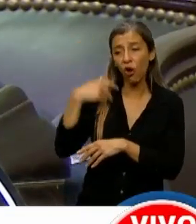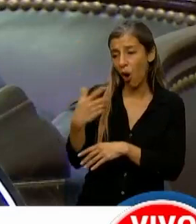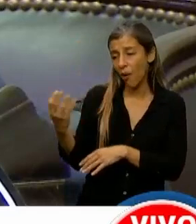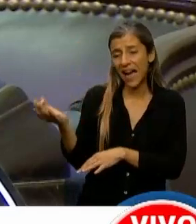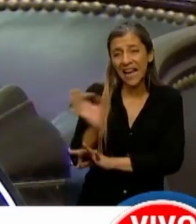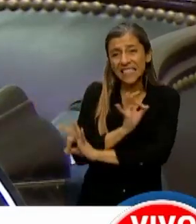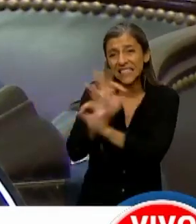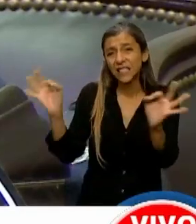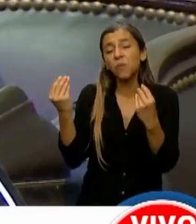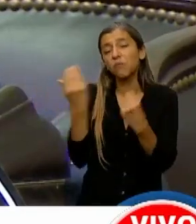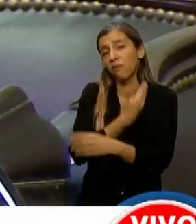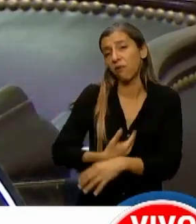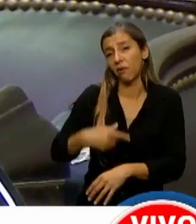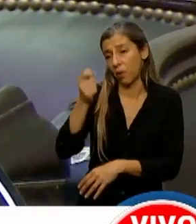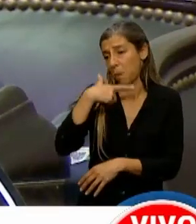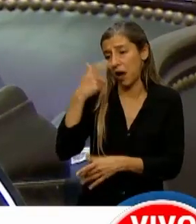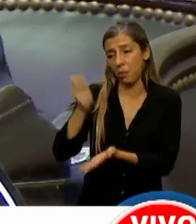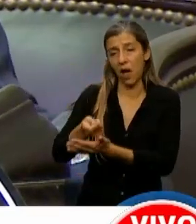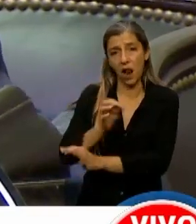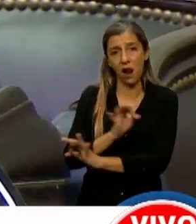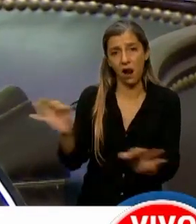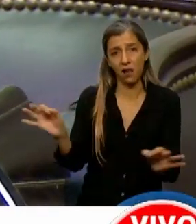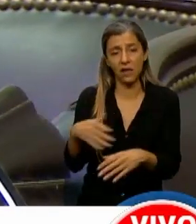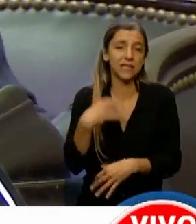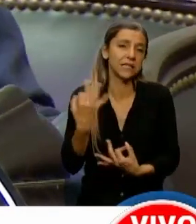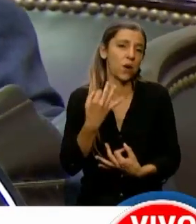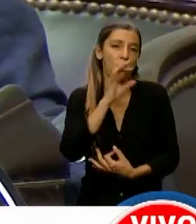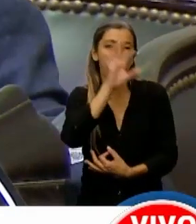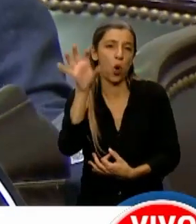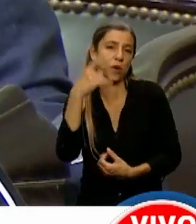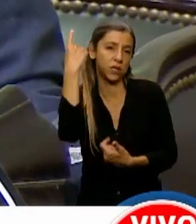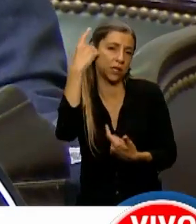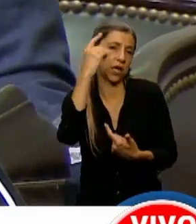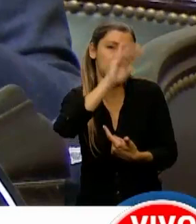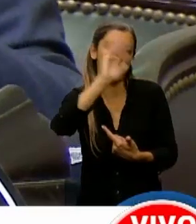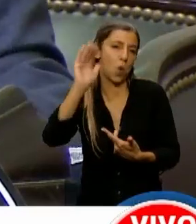pagó. Y seguramente habrá sido en todas las provincias. Ahora no se hacen responsables de esto.